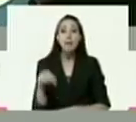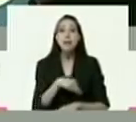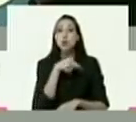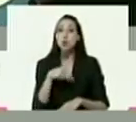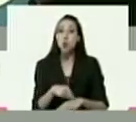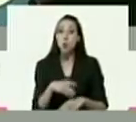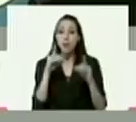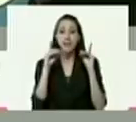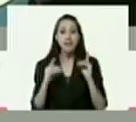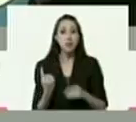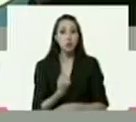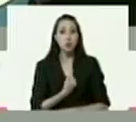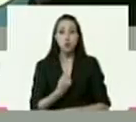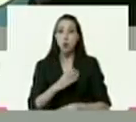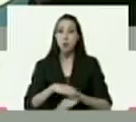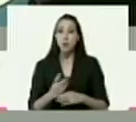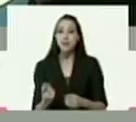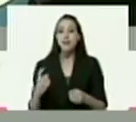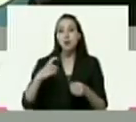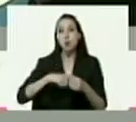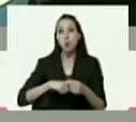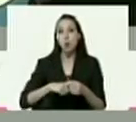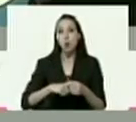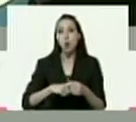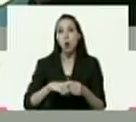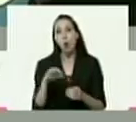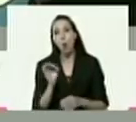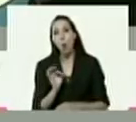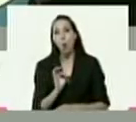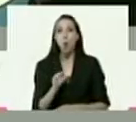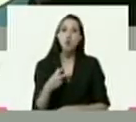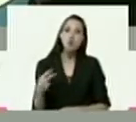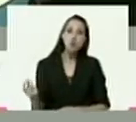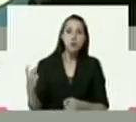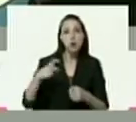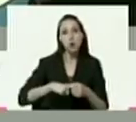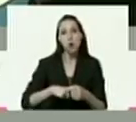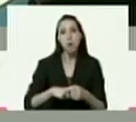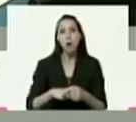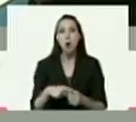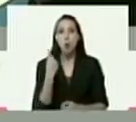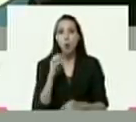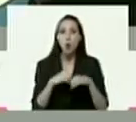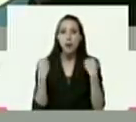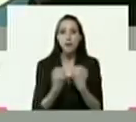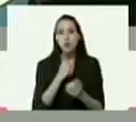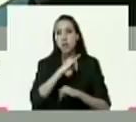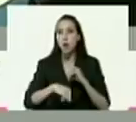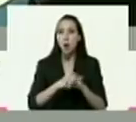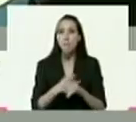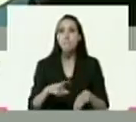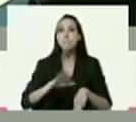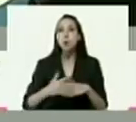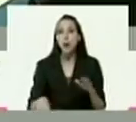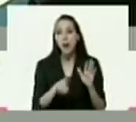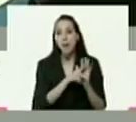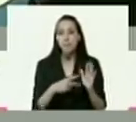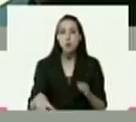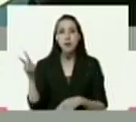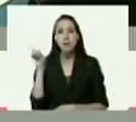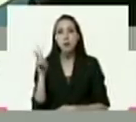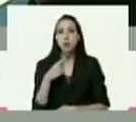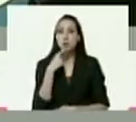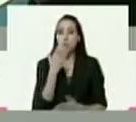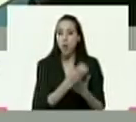decidir por sí sola si se incorpora o no se incorpora una organización internacional, porque la política internacional de Venezuela, según la Constitución, la